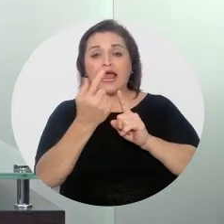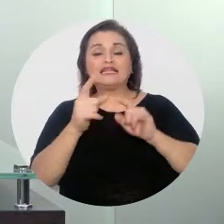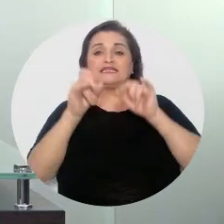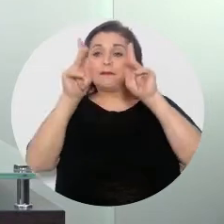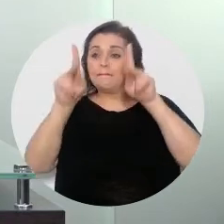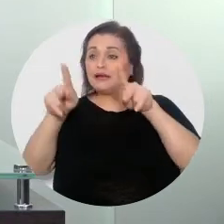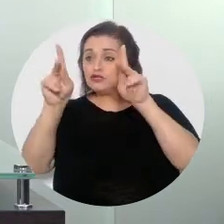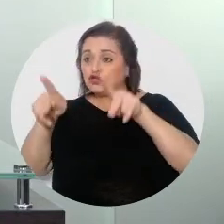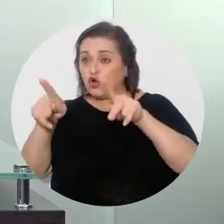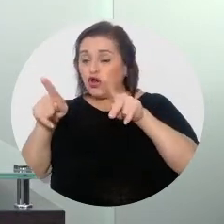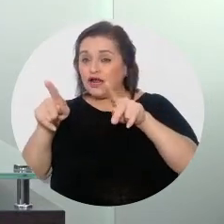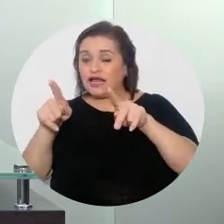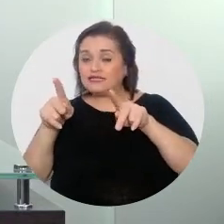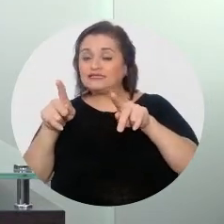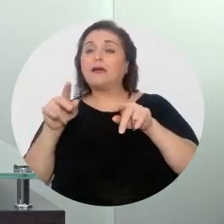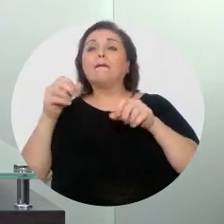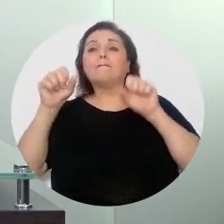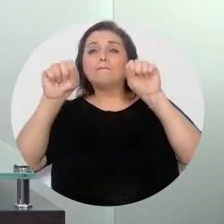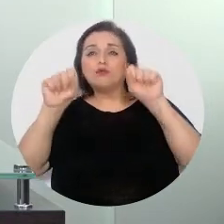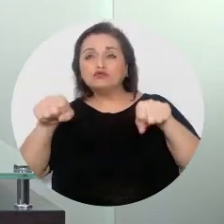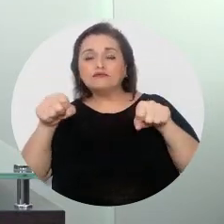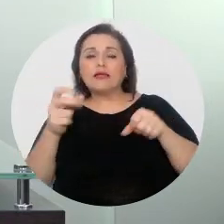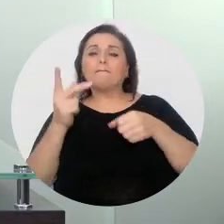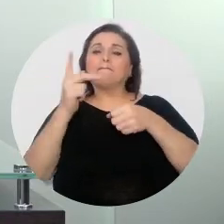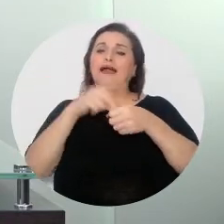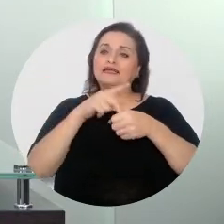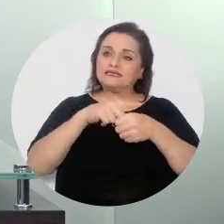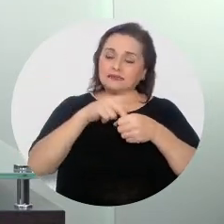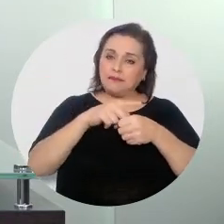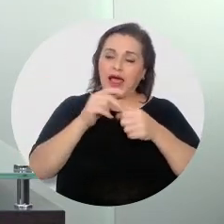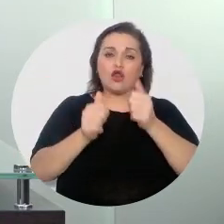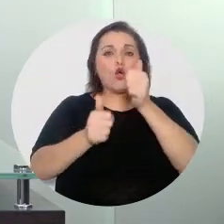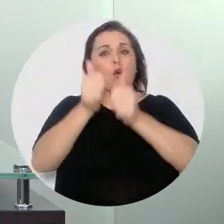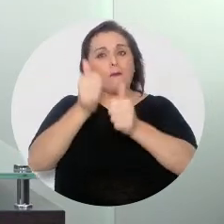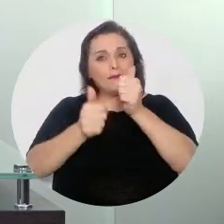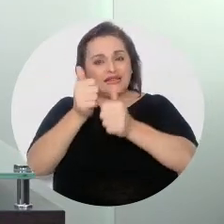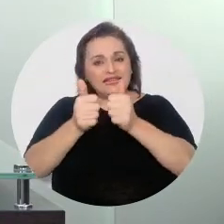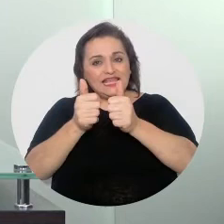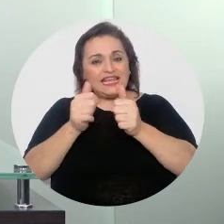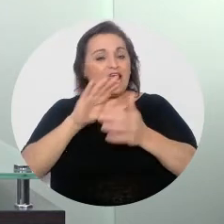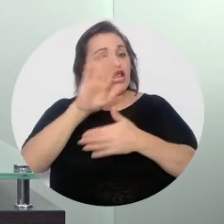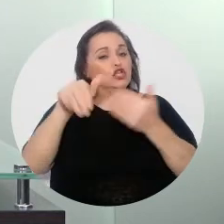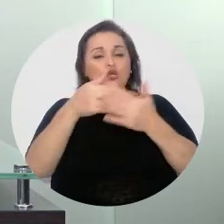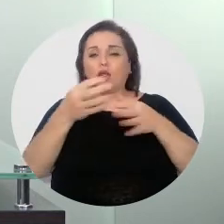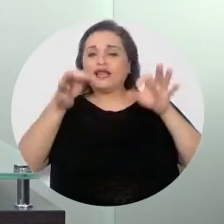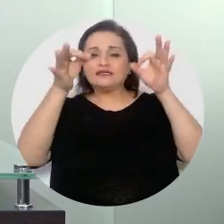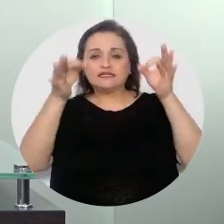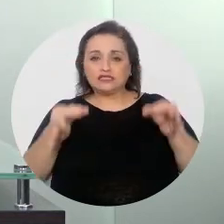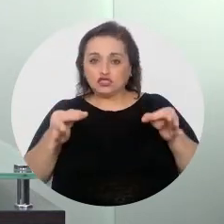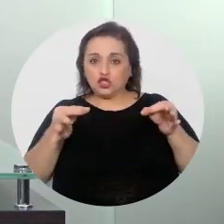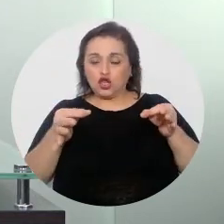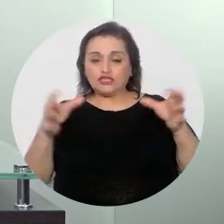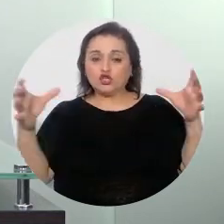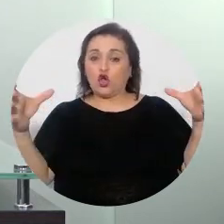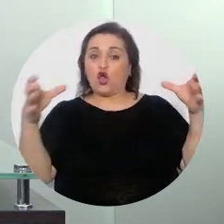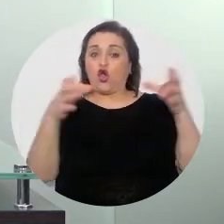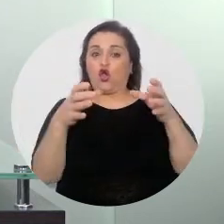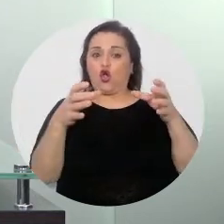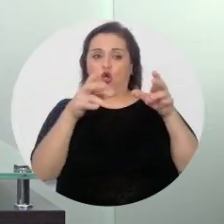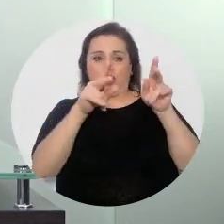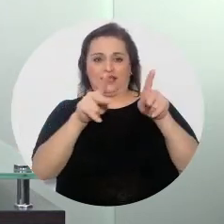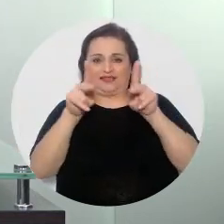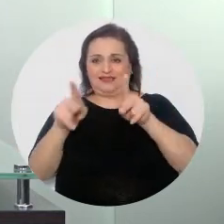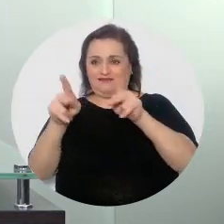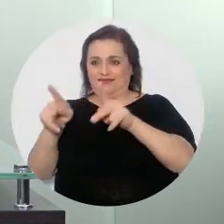la posibilidad de participar, de competir y de influir en las decisiones colectivas. Es